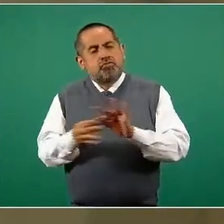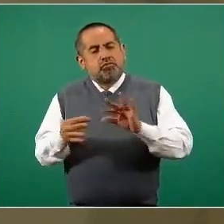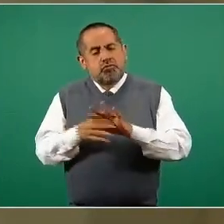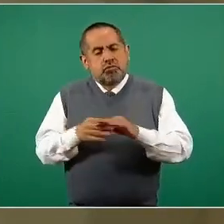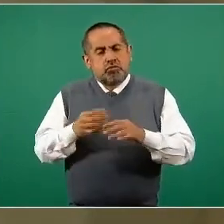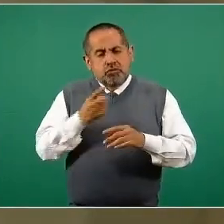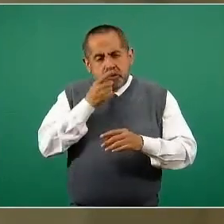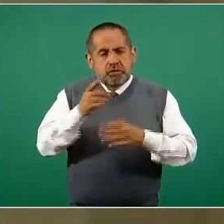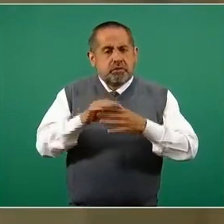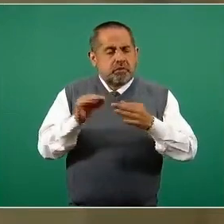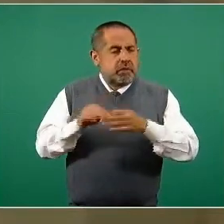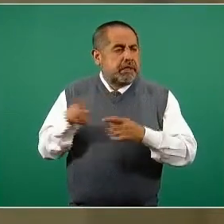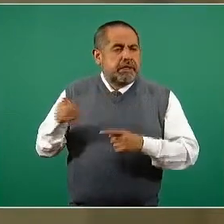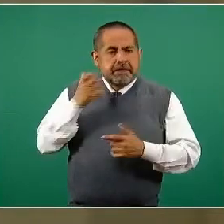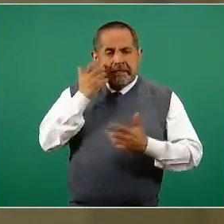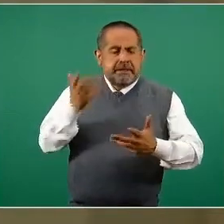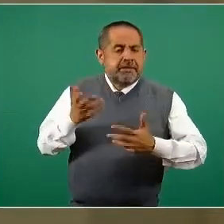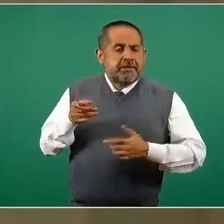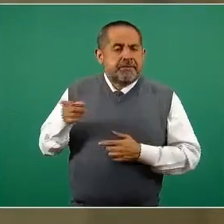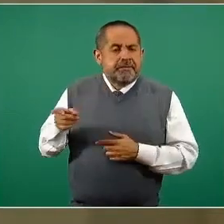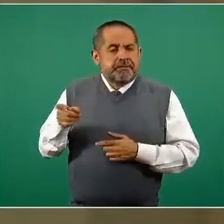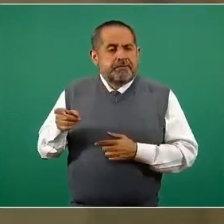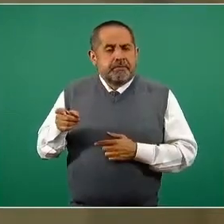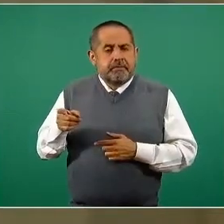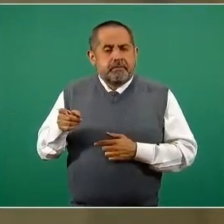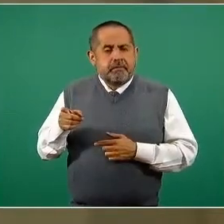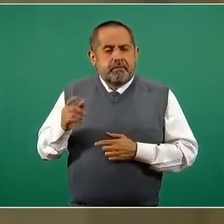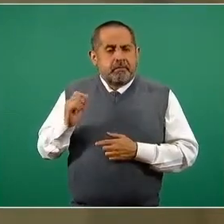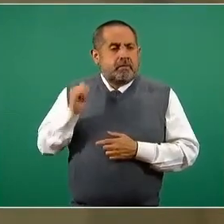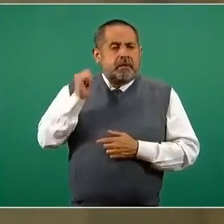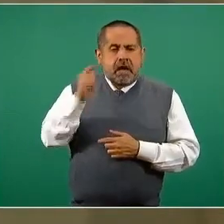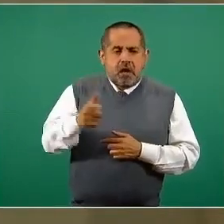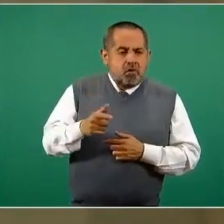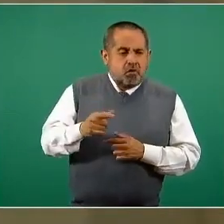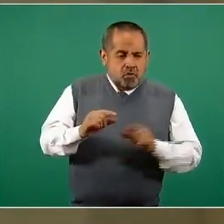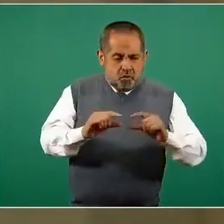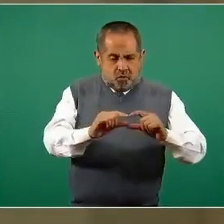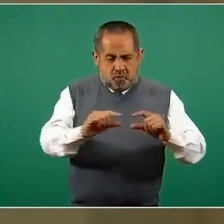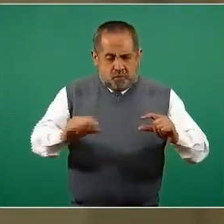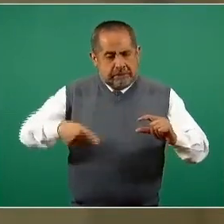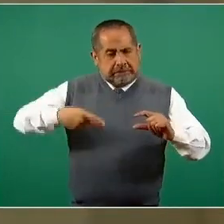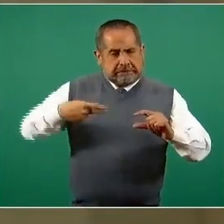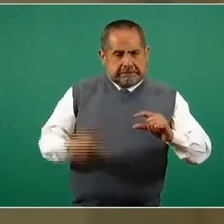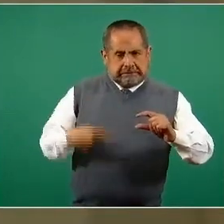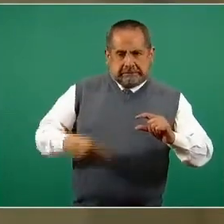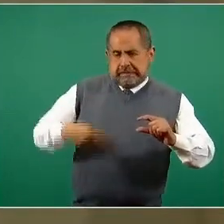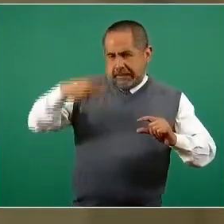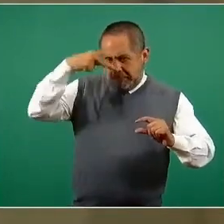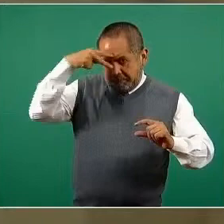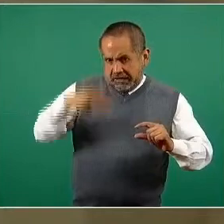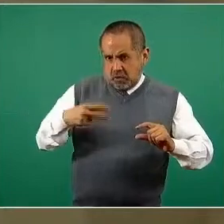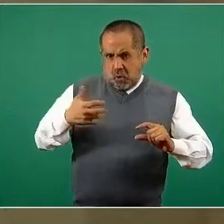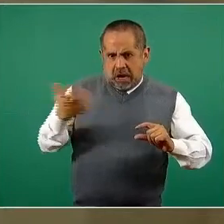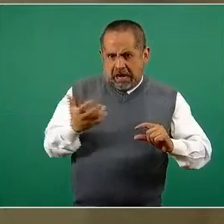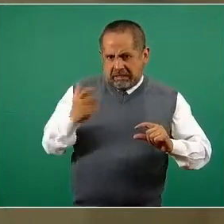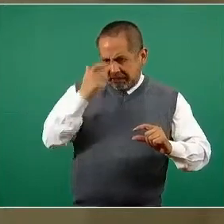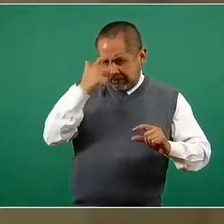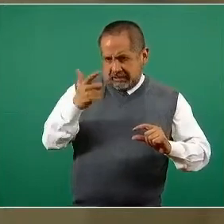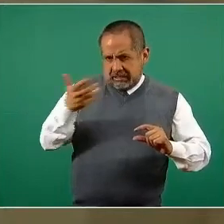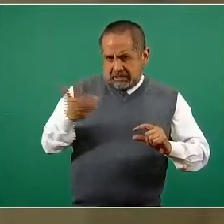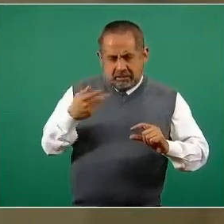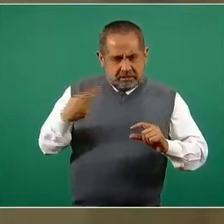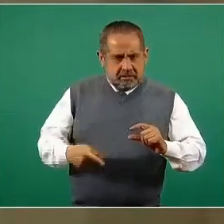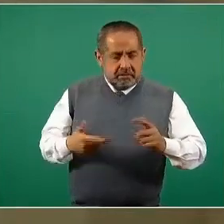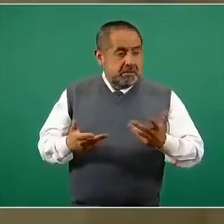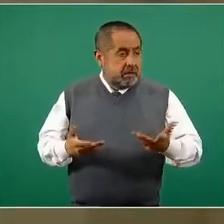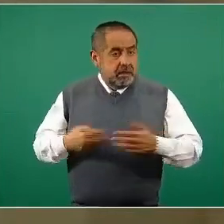expresó su deseo de que hubiera algún biológico, alguna vacuna de desarrollo en el país. Nosotros